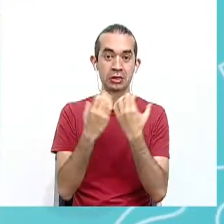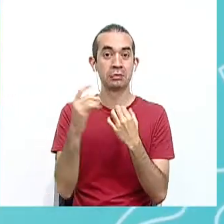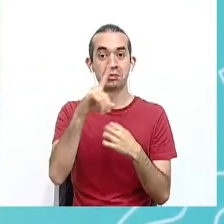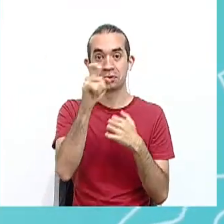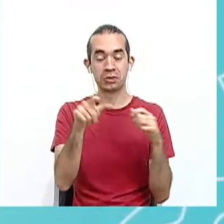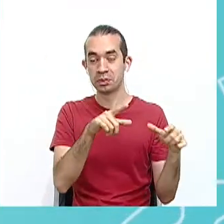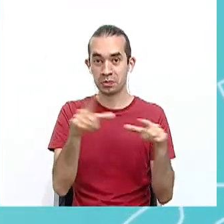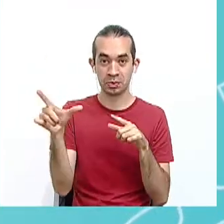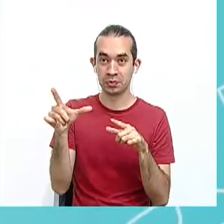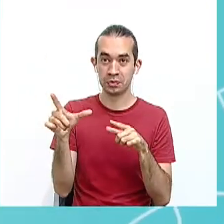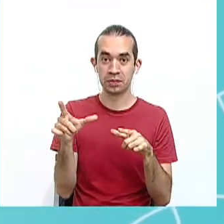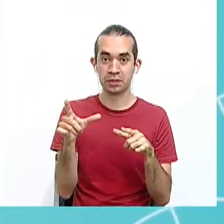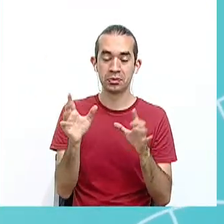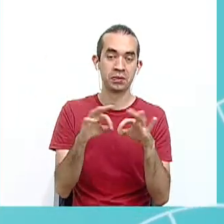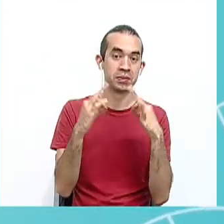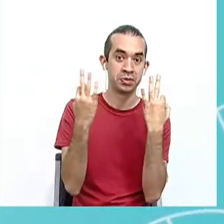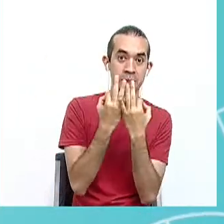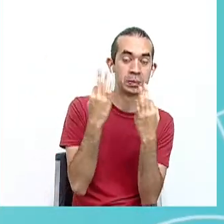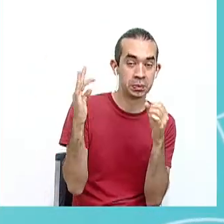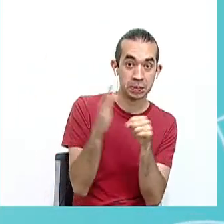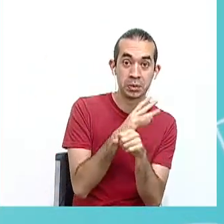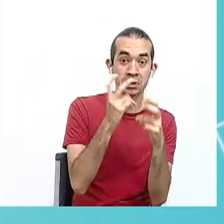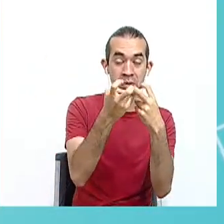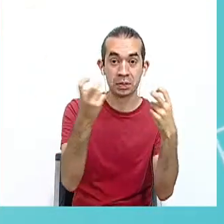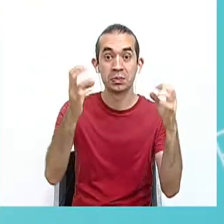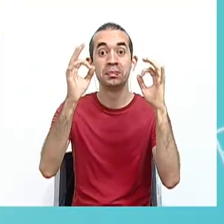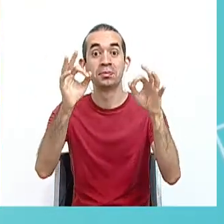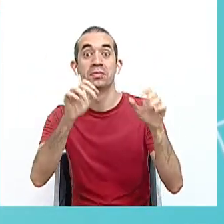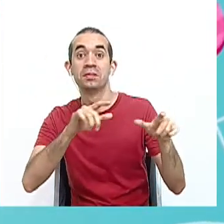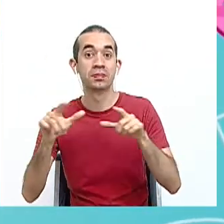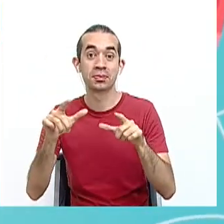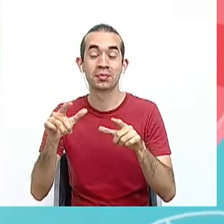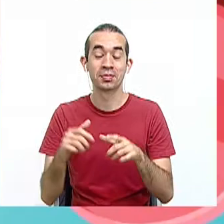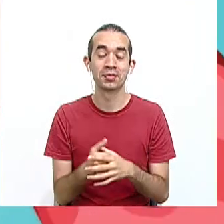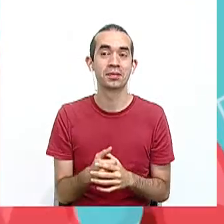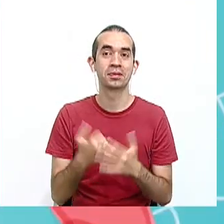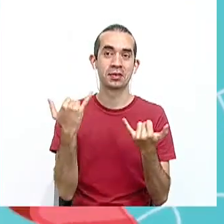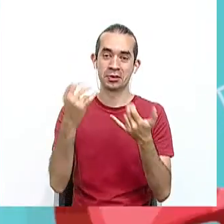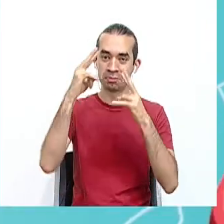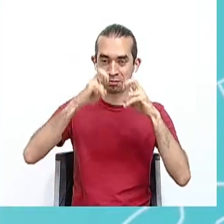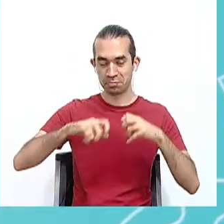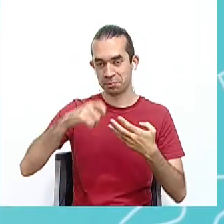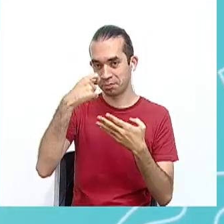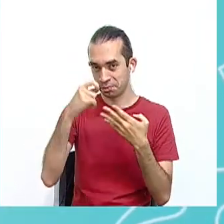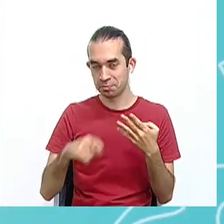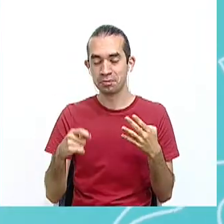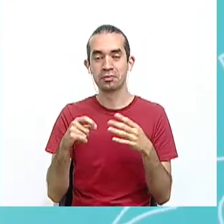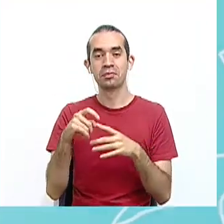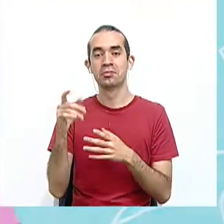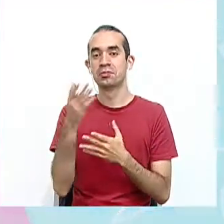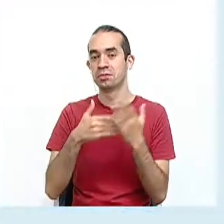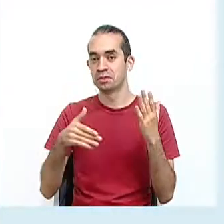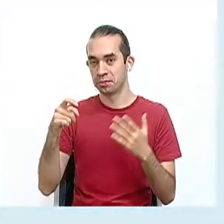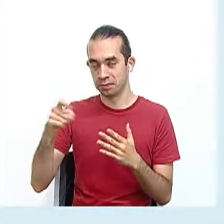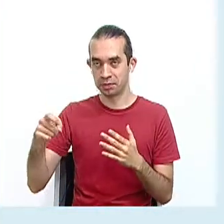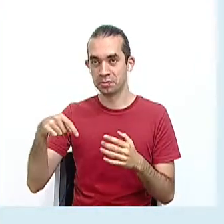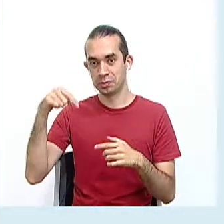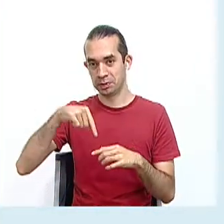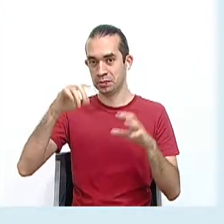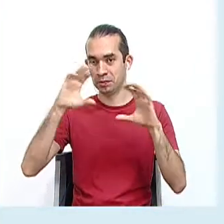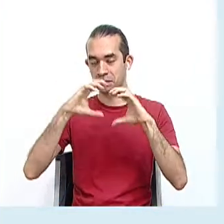todos listos en casa? ¿Familia completa? ¿Preparados? Revisemos los implementos necesarios para la lección de hoy.